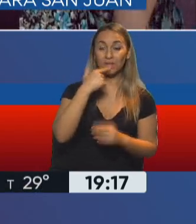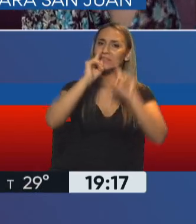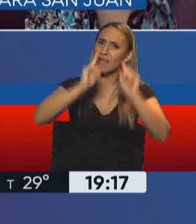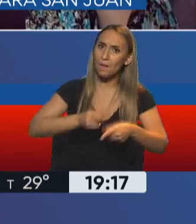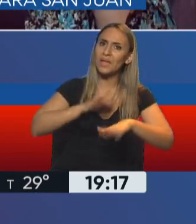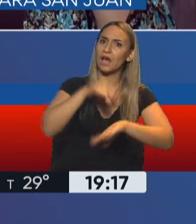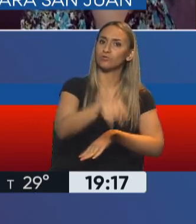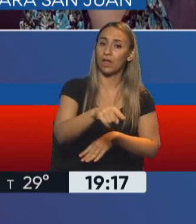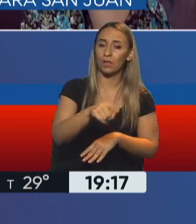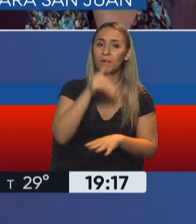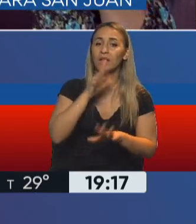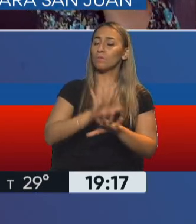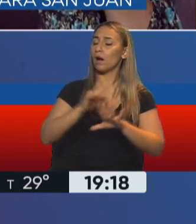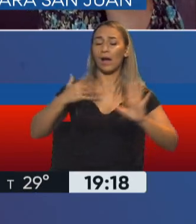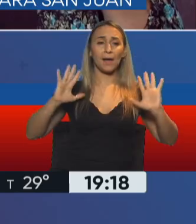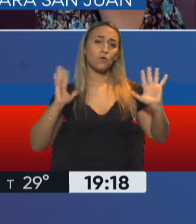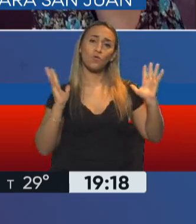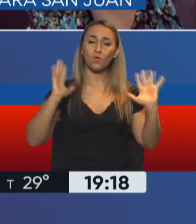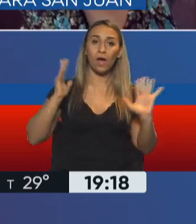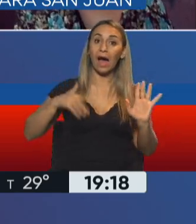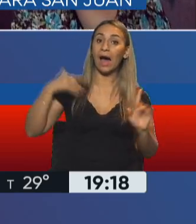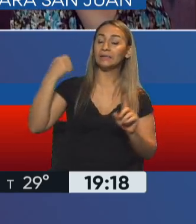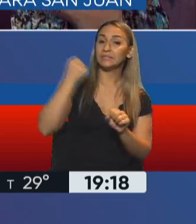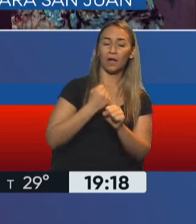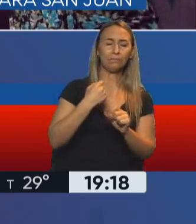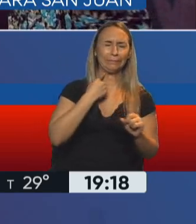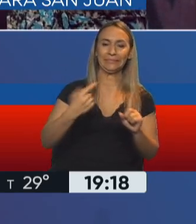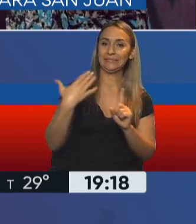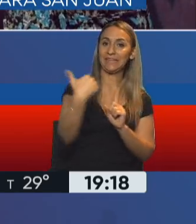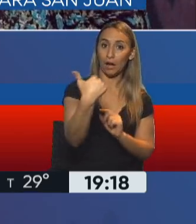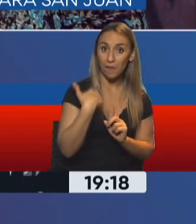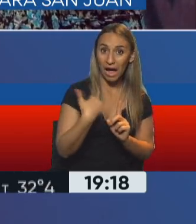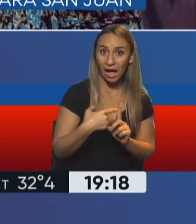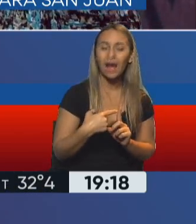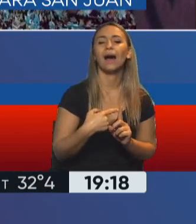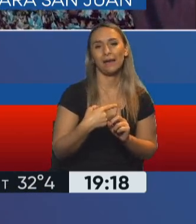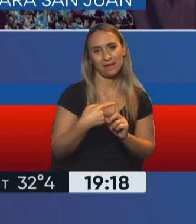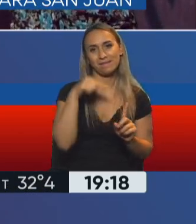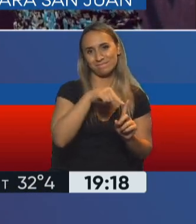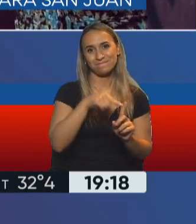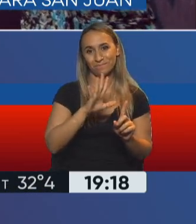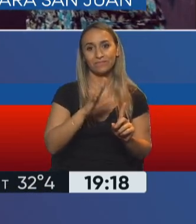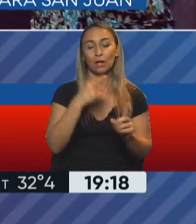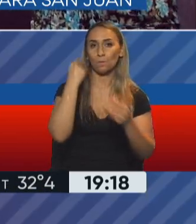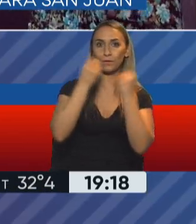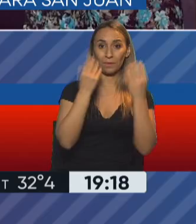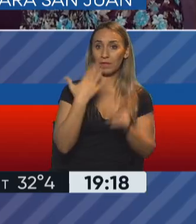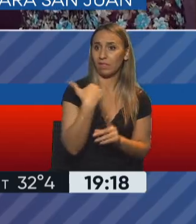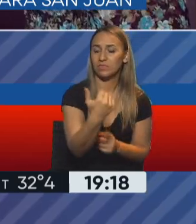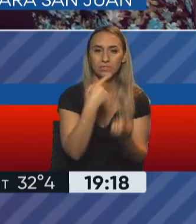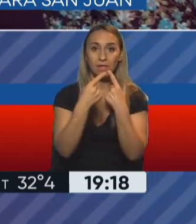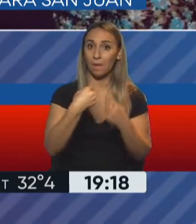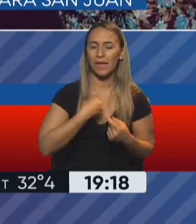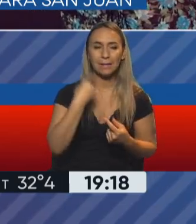preocupó hasta que le tocó a él, como decía Bertolt Brecht, ¿no? Y ahí él se preocupó cuando lo llamaron a indagatoria a él. Pero ¿qué otro